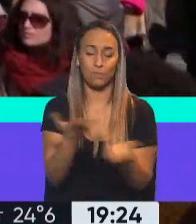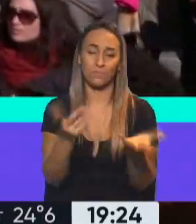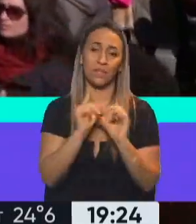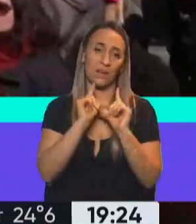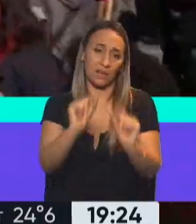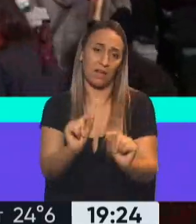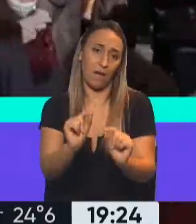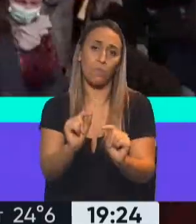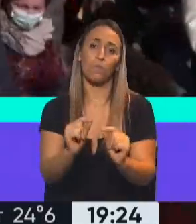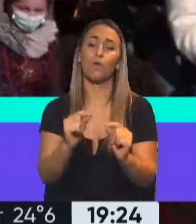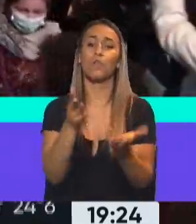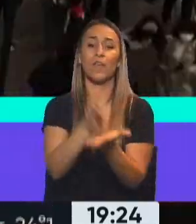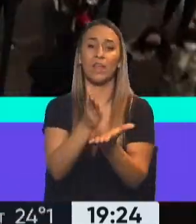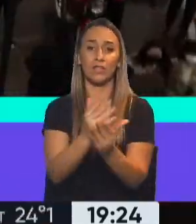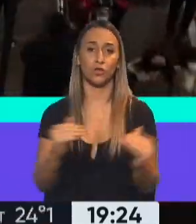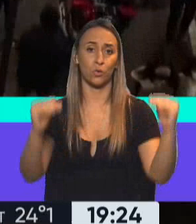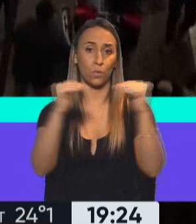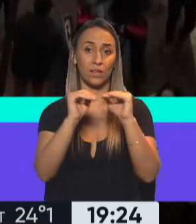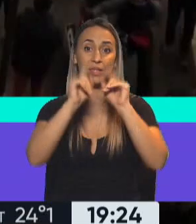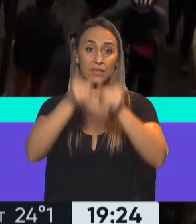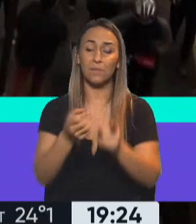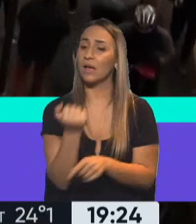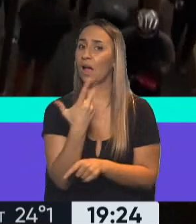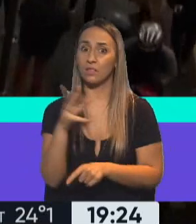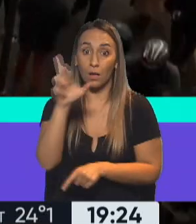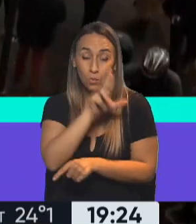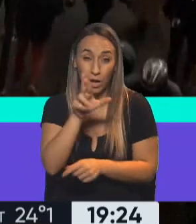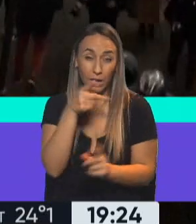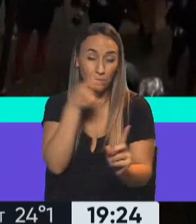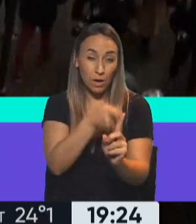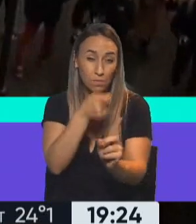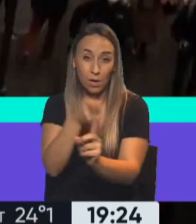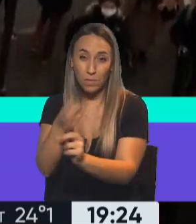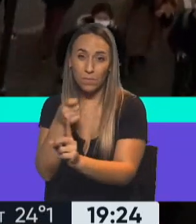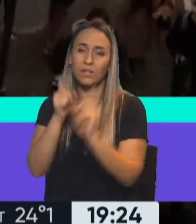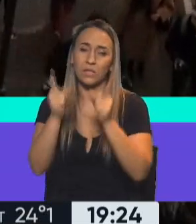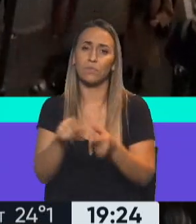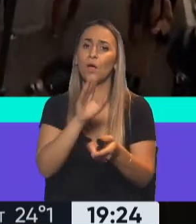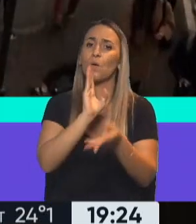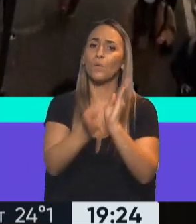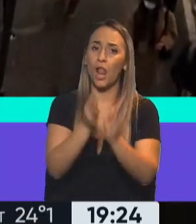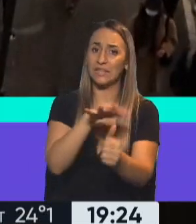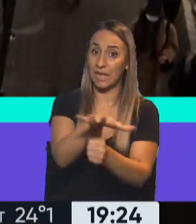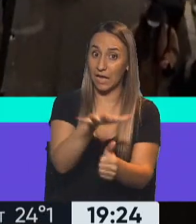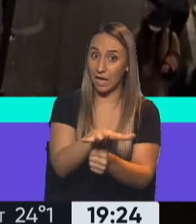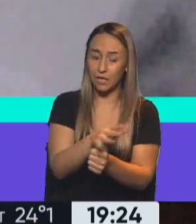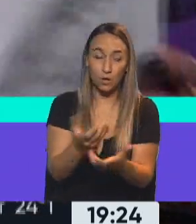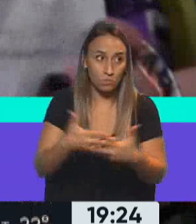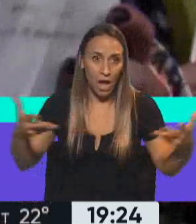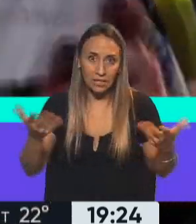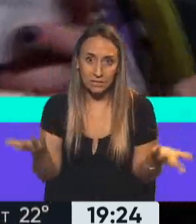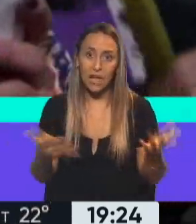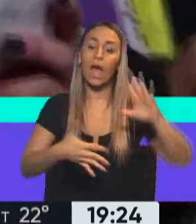igualdad de derechos y contra el creciente número de femicidios y violencia de género. En América hubo movilización en